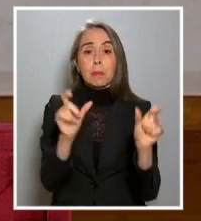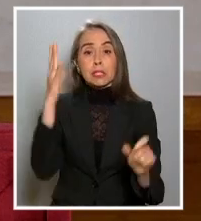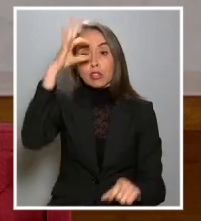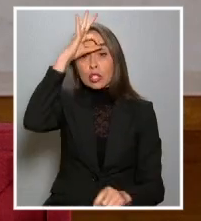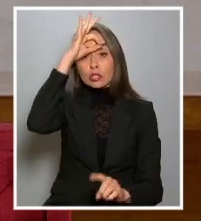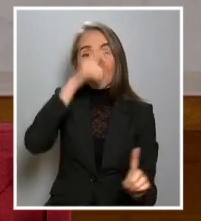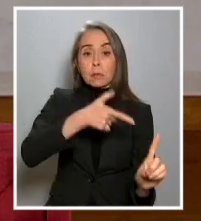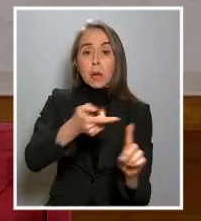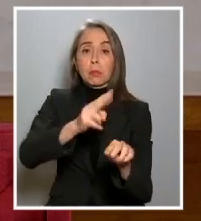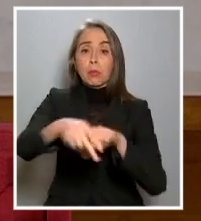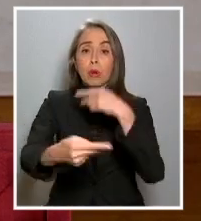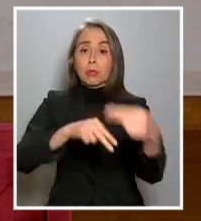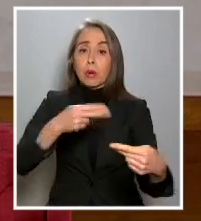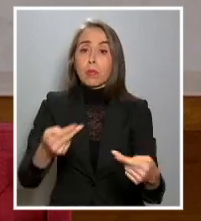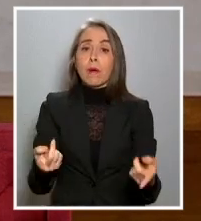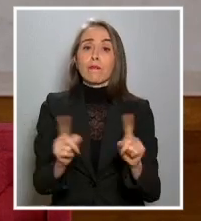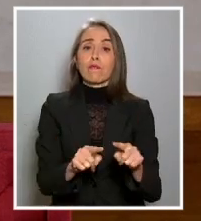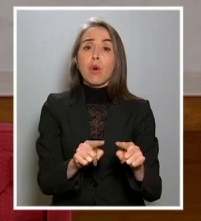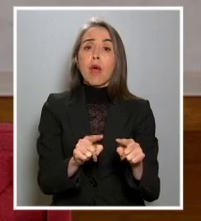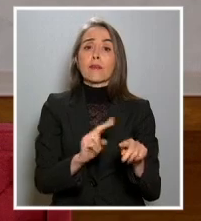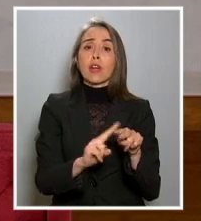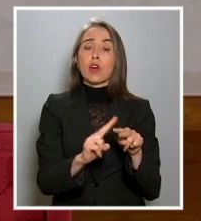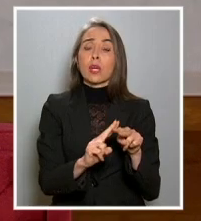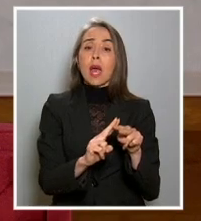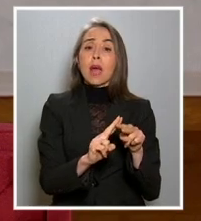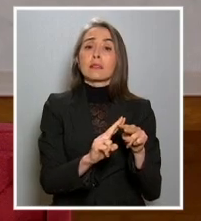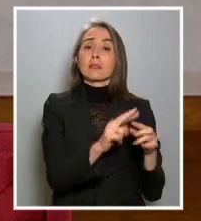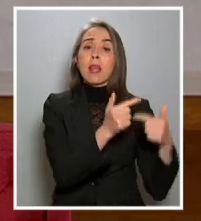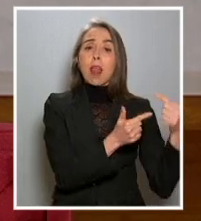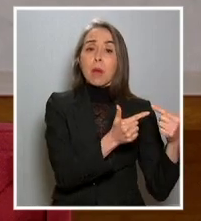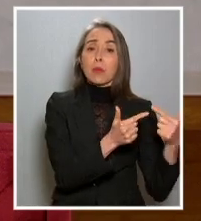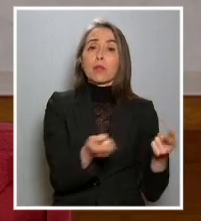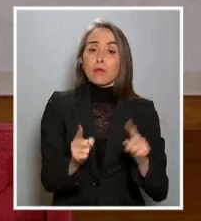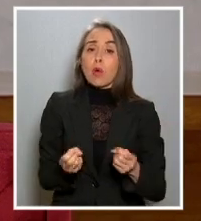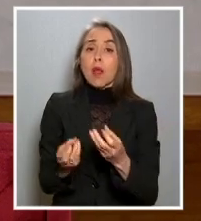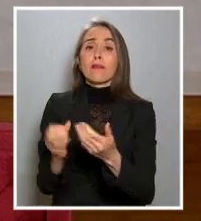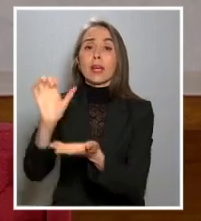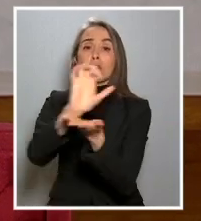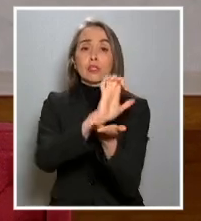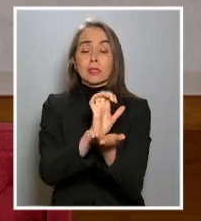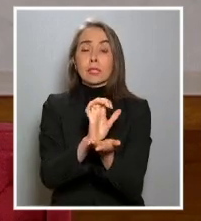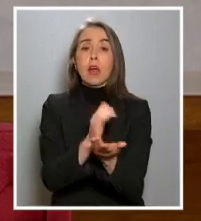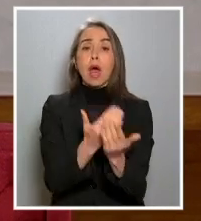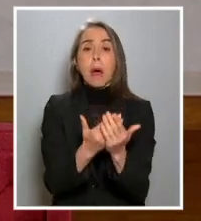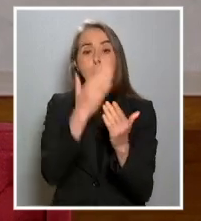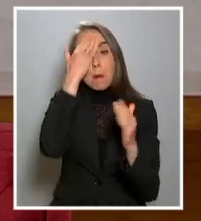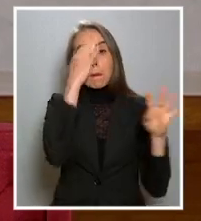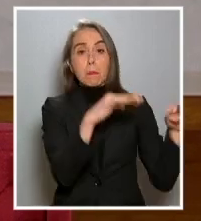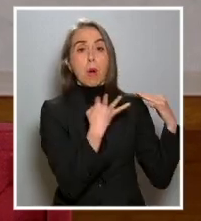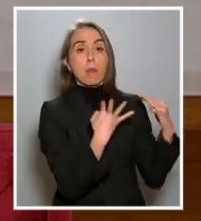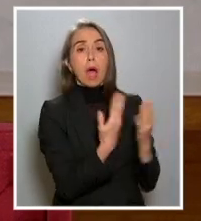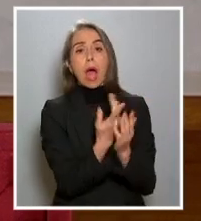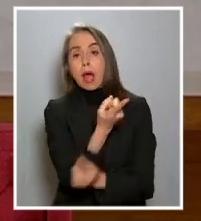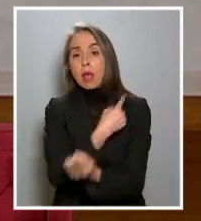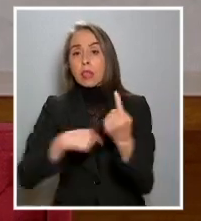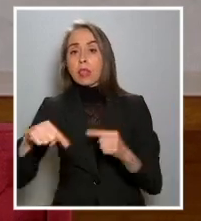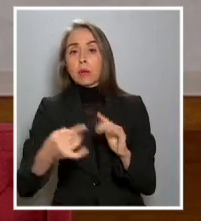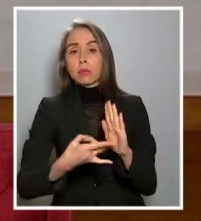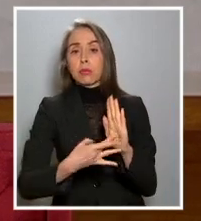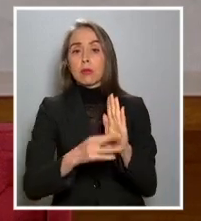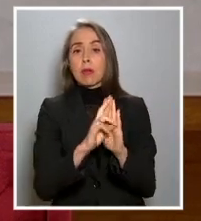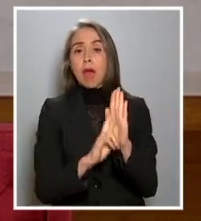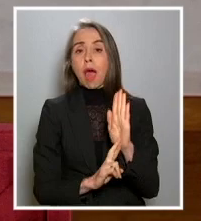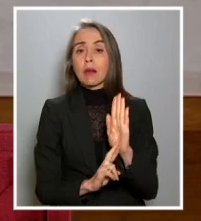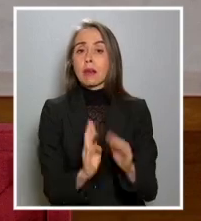han retornado como armas de la política y los estados. Cómo los populismos y sus atajos pasan por alto las reglas más básicas